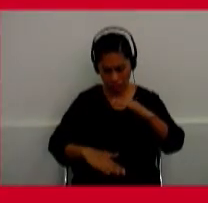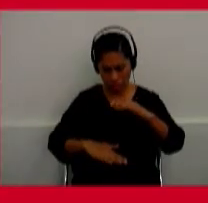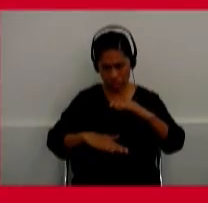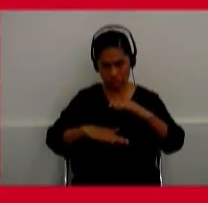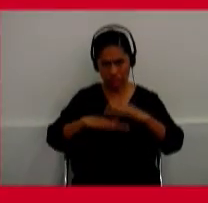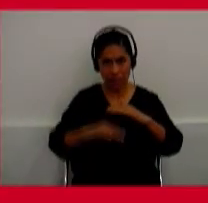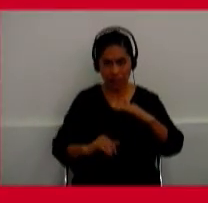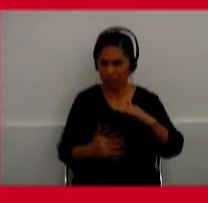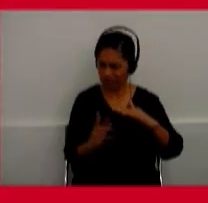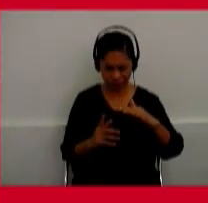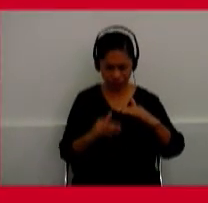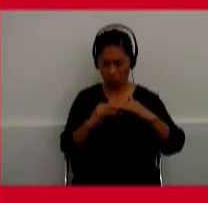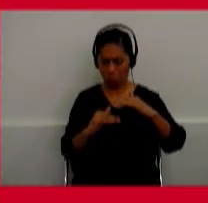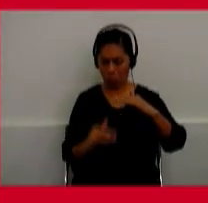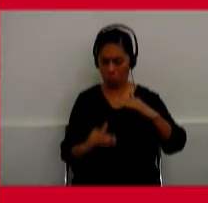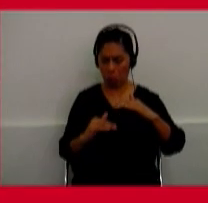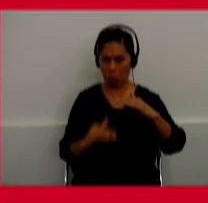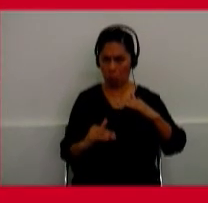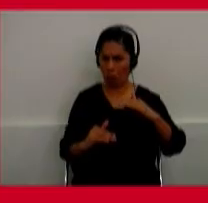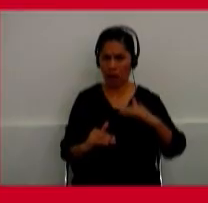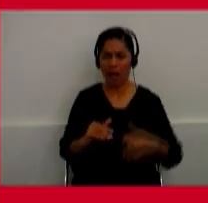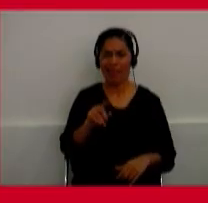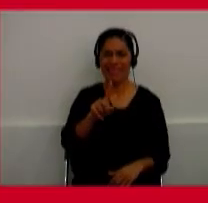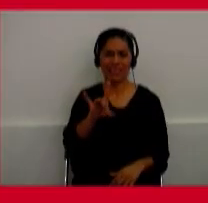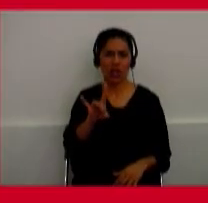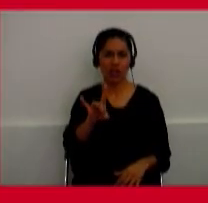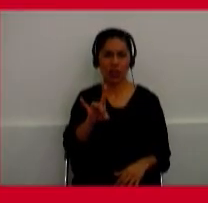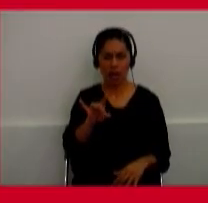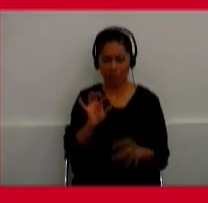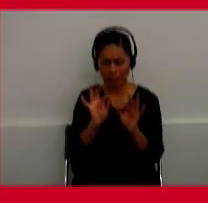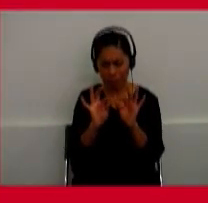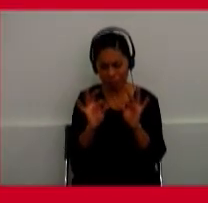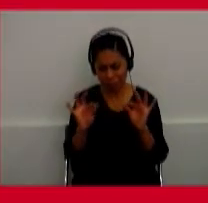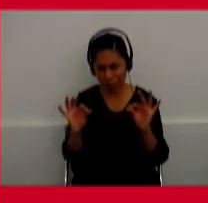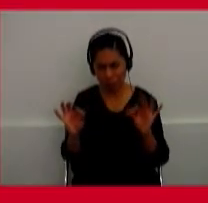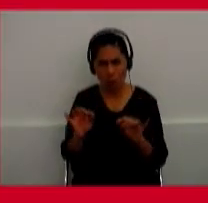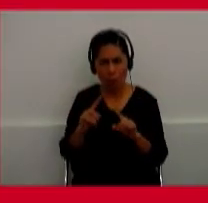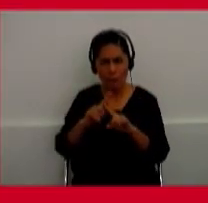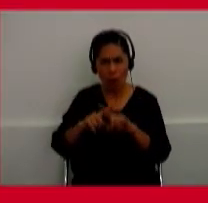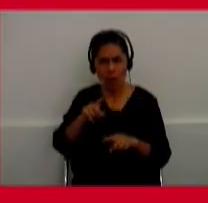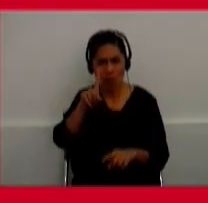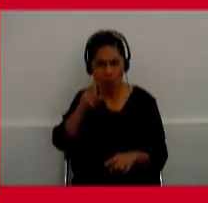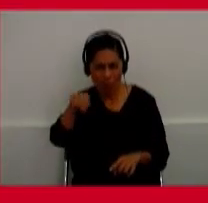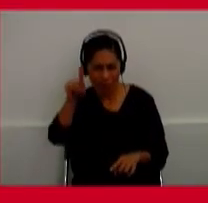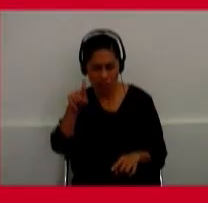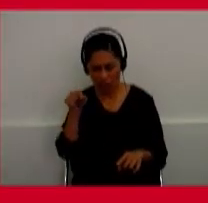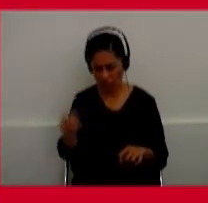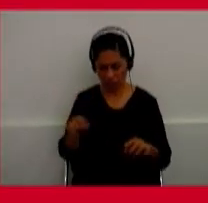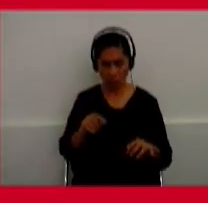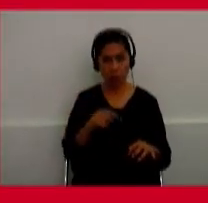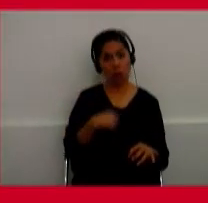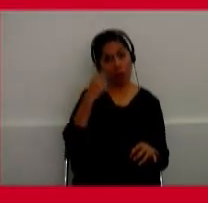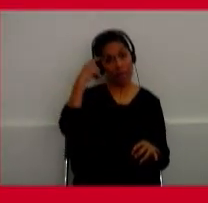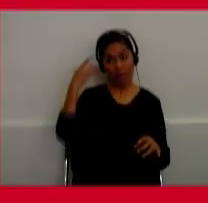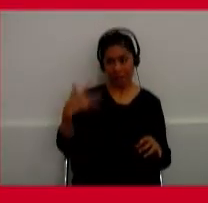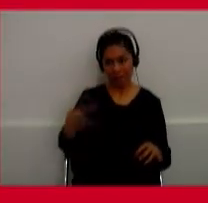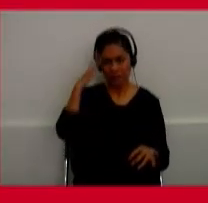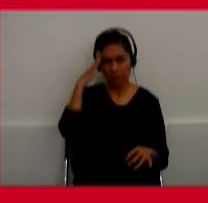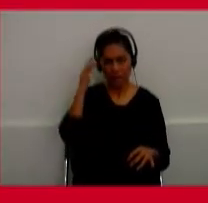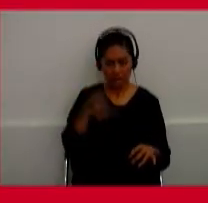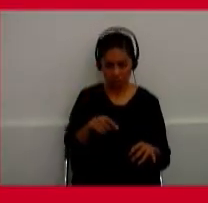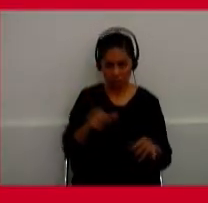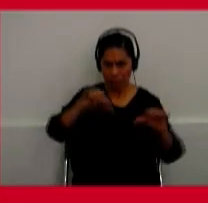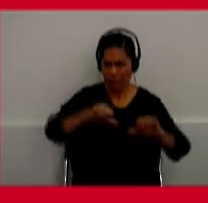que habíamos encontrado eran 18 partículas por millón de plomo. Entonces, no nos alertaba el análisis que habíamos hecho en el 2015,